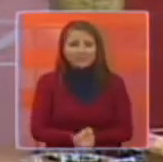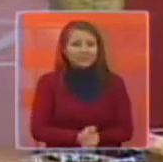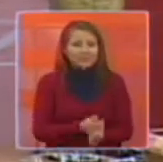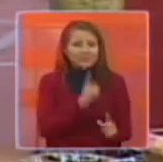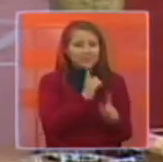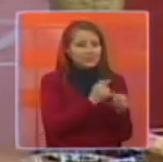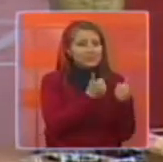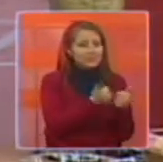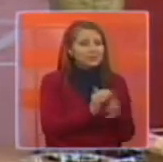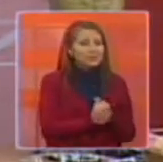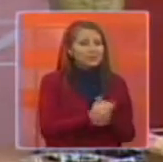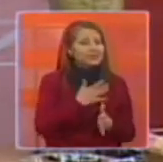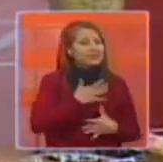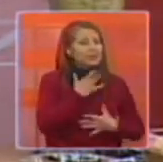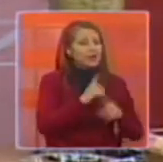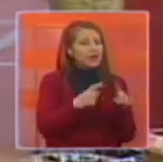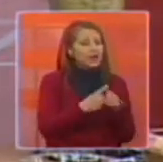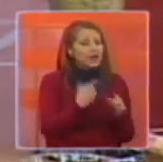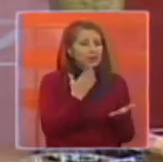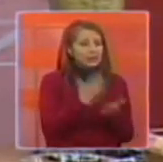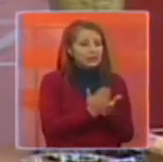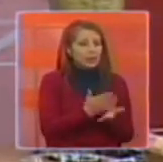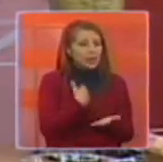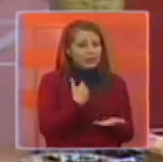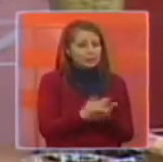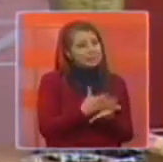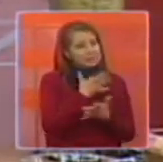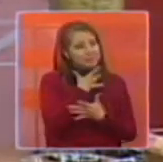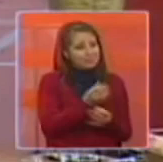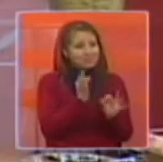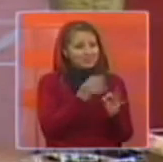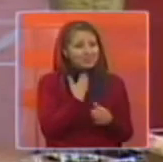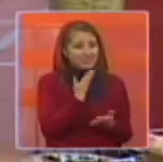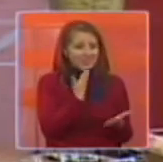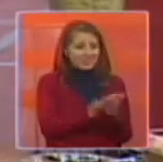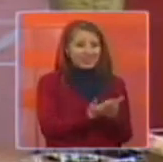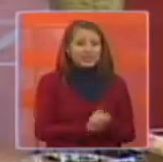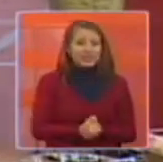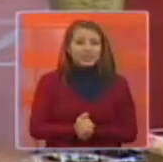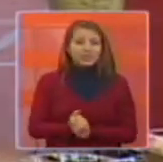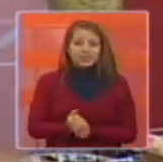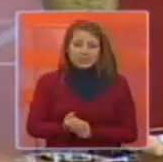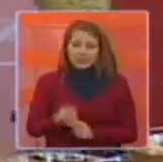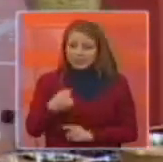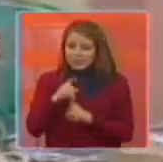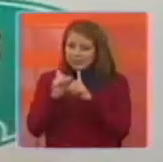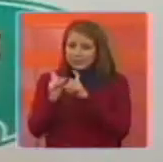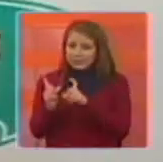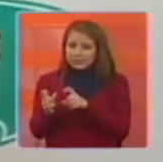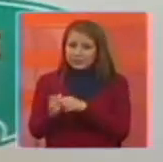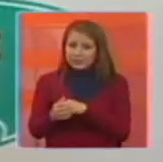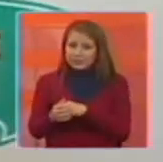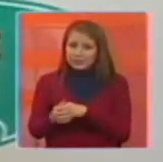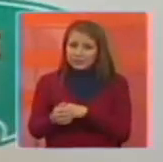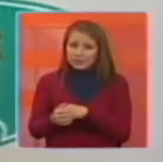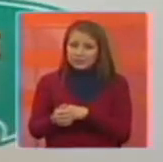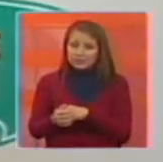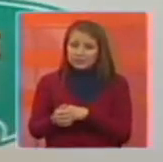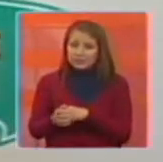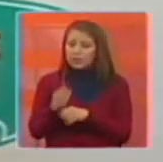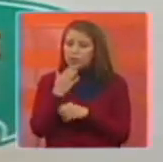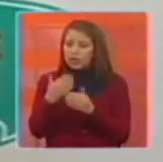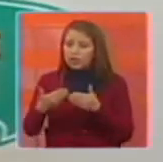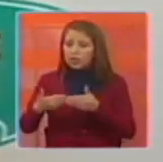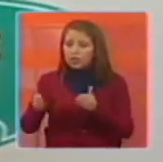rica, qué bueno que la haya hecho, eso me encanta cuando la gente prepara los platos que yo hago. Sí, oiga. Ajá. Voy a poner un recetito aquí. La torta